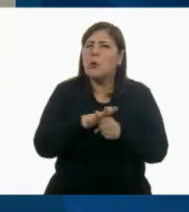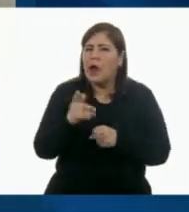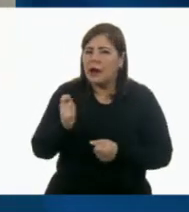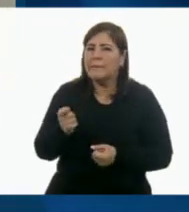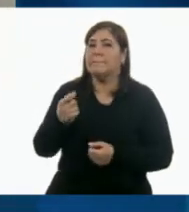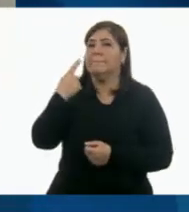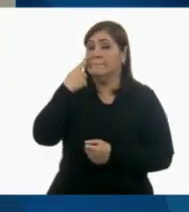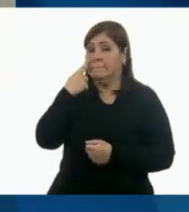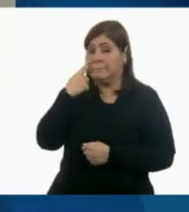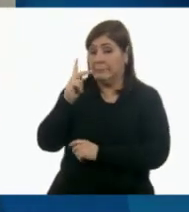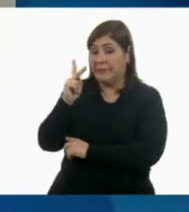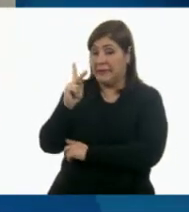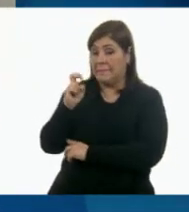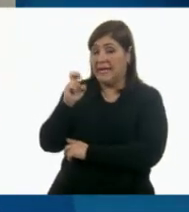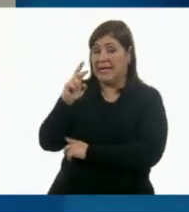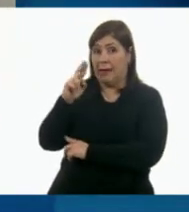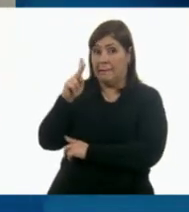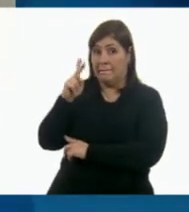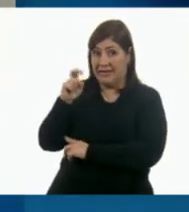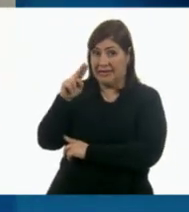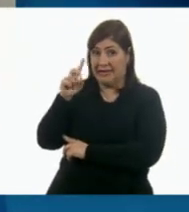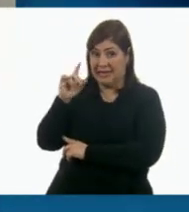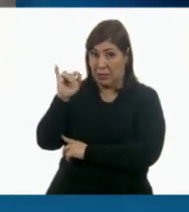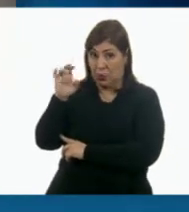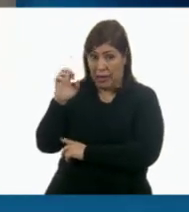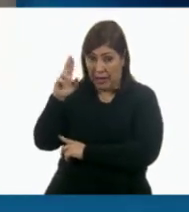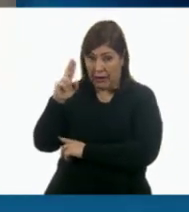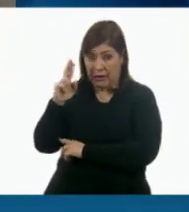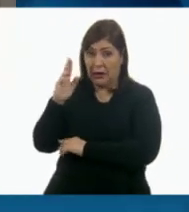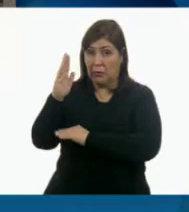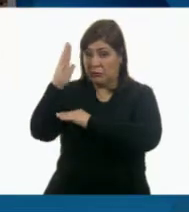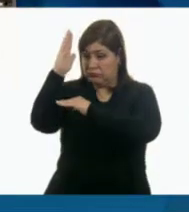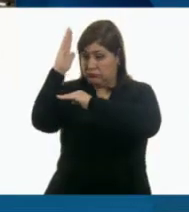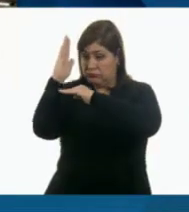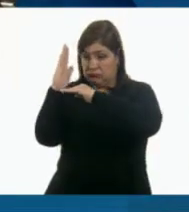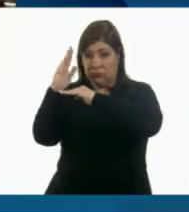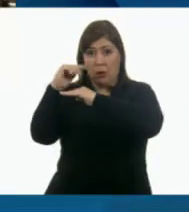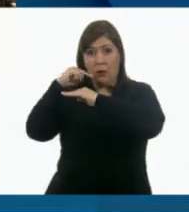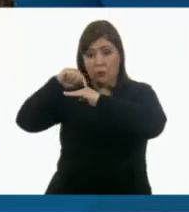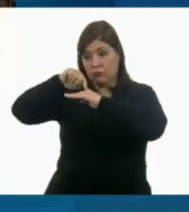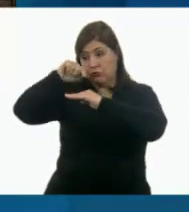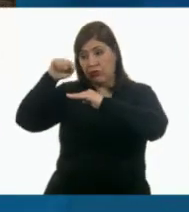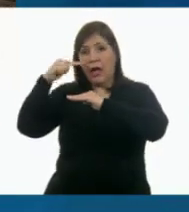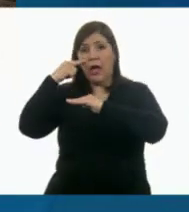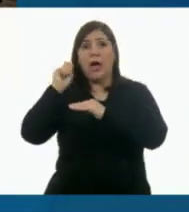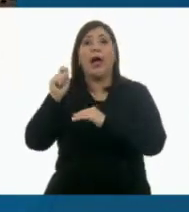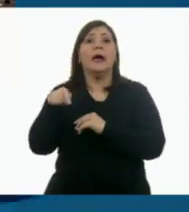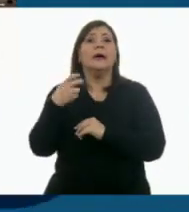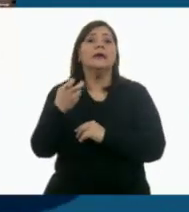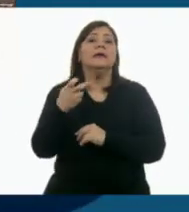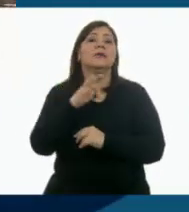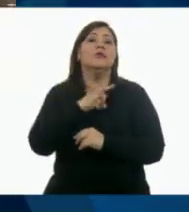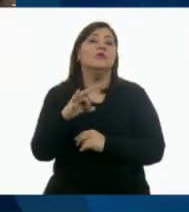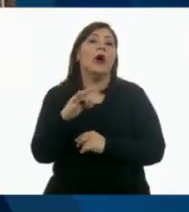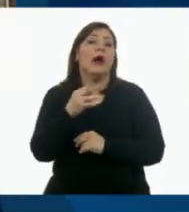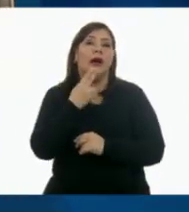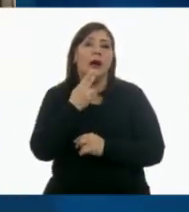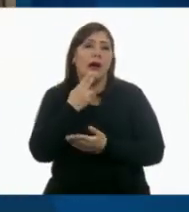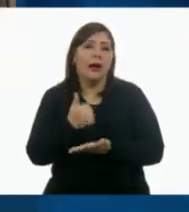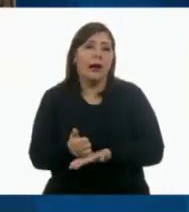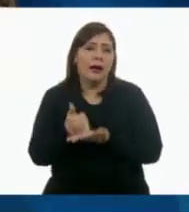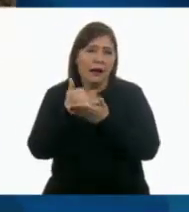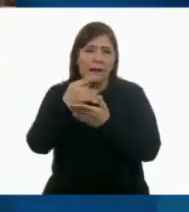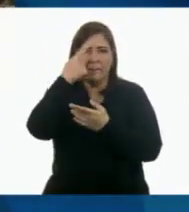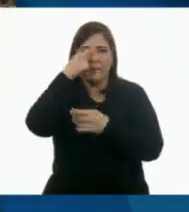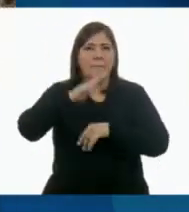Yo diría que la perpendicularidad, es decir, el uso correcto de las líneas perpendiculares, además de que forman parte de la mayoría